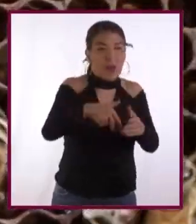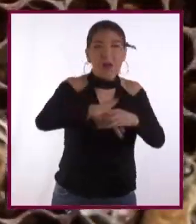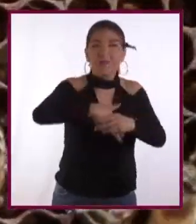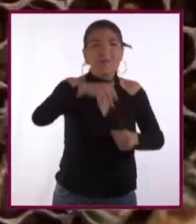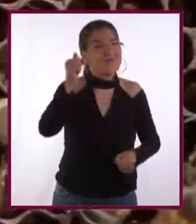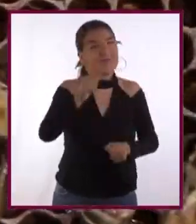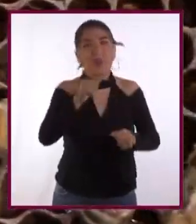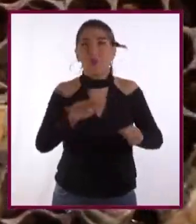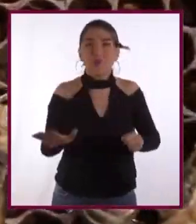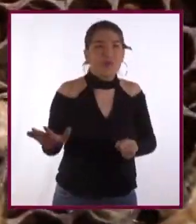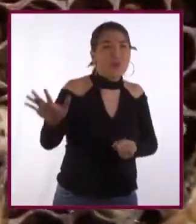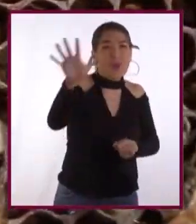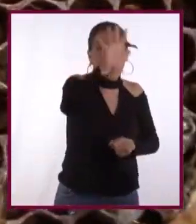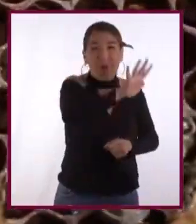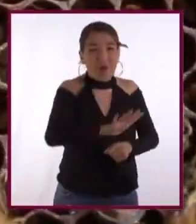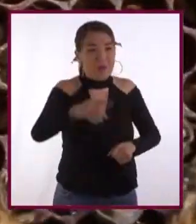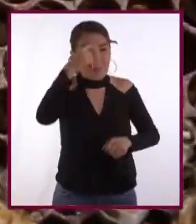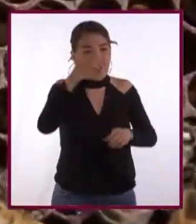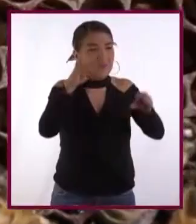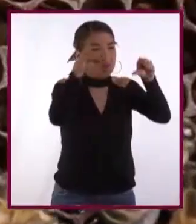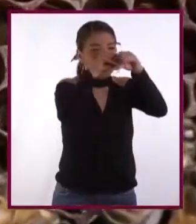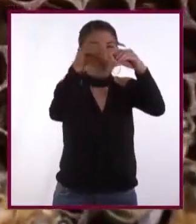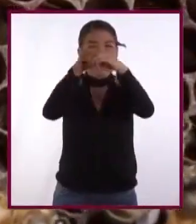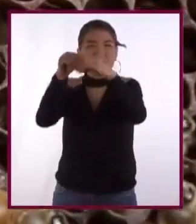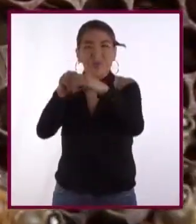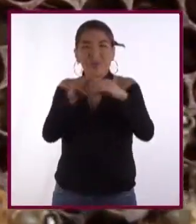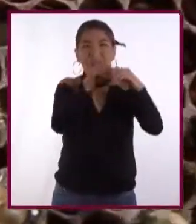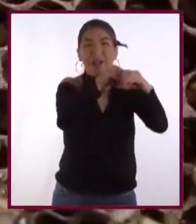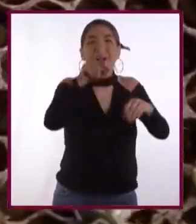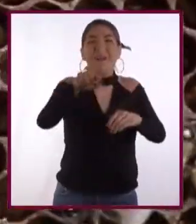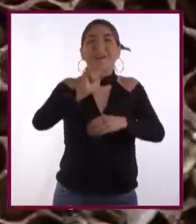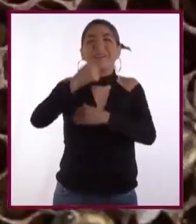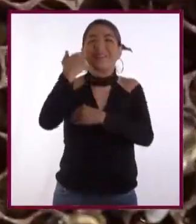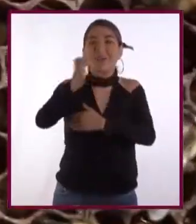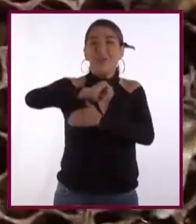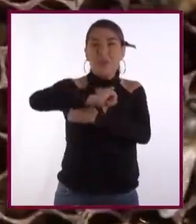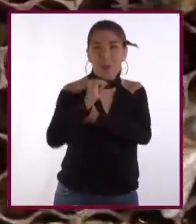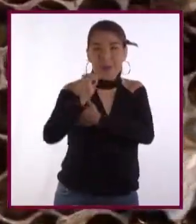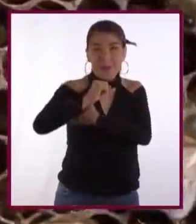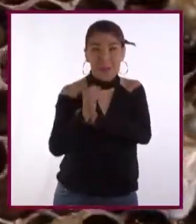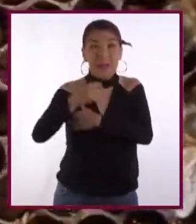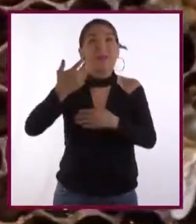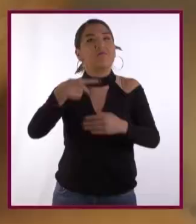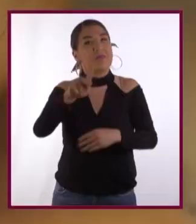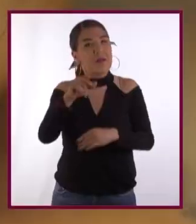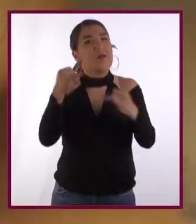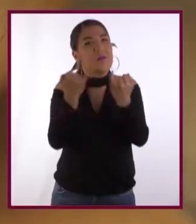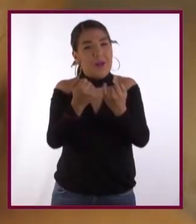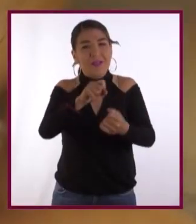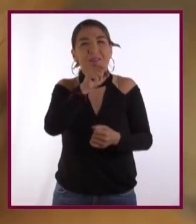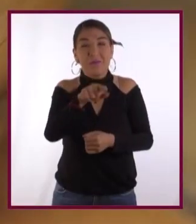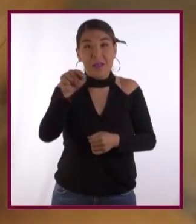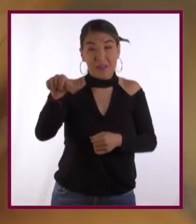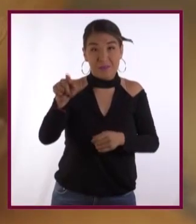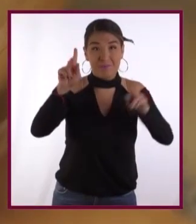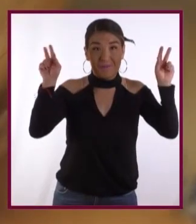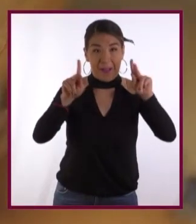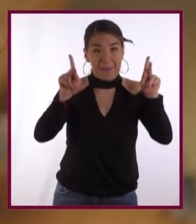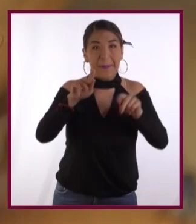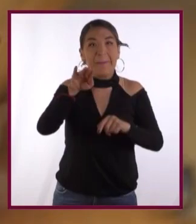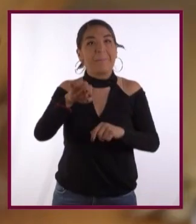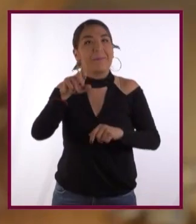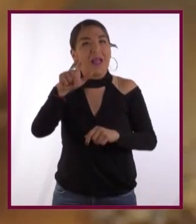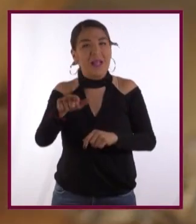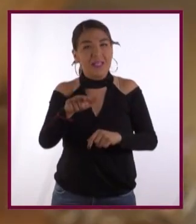espacio y utilizan todo el plano para acomodar allí dentro aquello que desean resguardar. Pero además de esto,